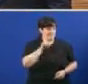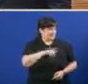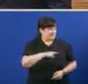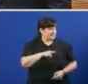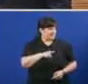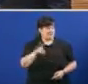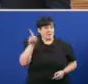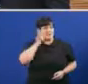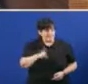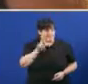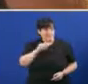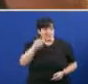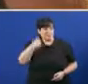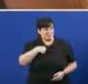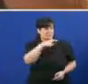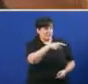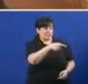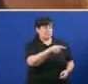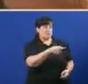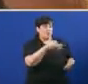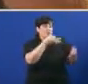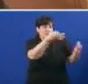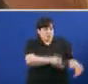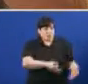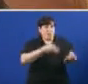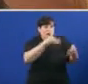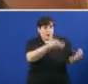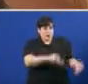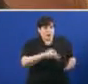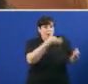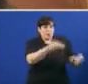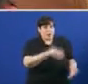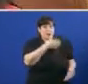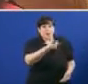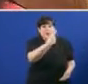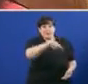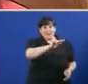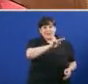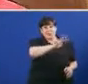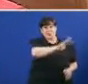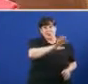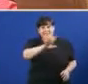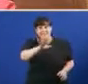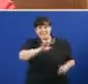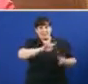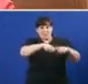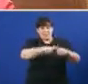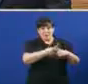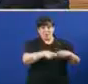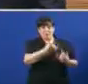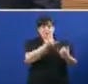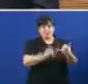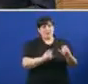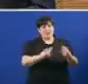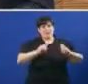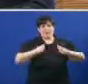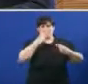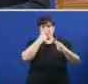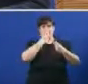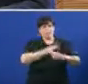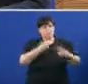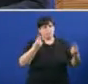volve a plantexar hacia máis de 30.000 familias que se dedican a prestar un das mellores sanidades públicas de Europa. É